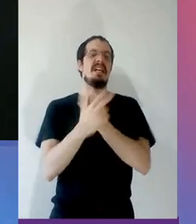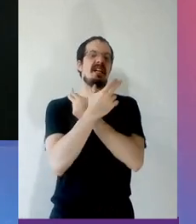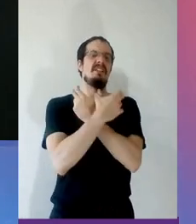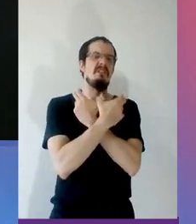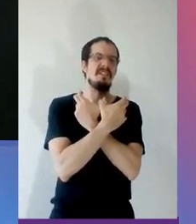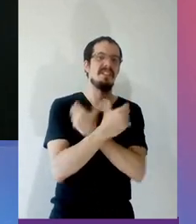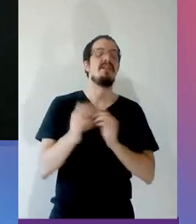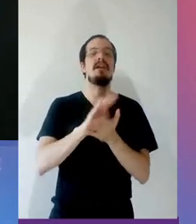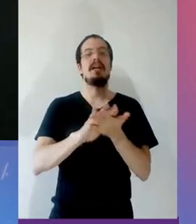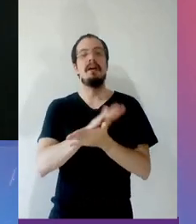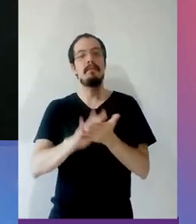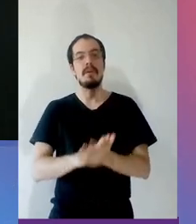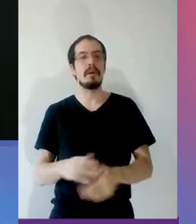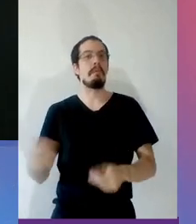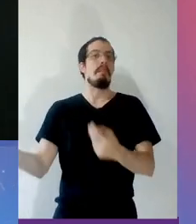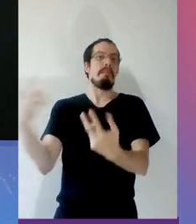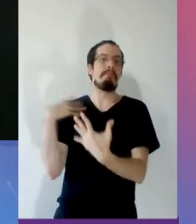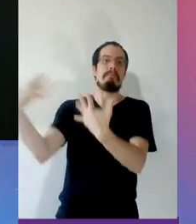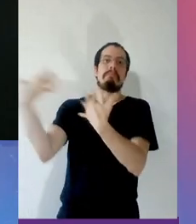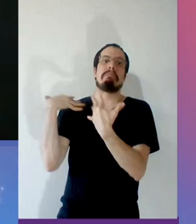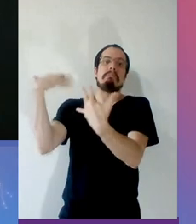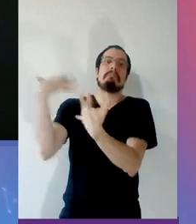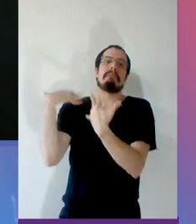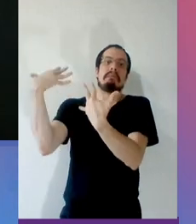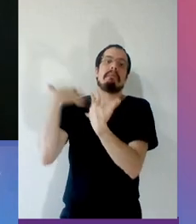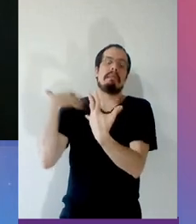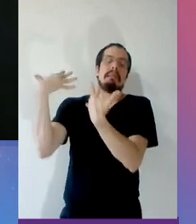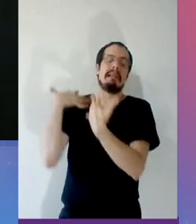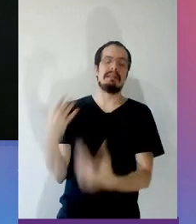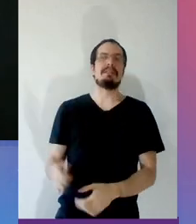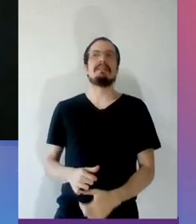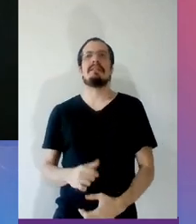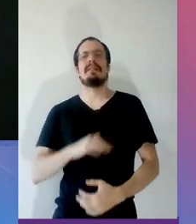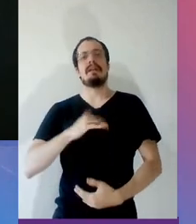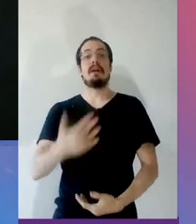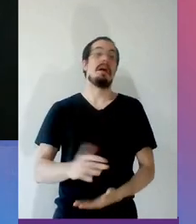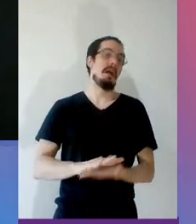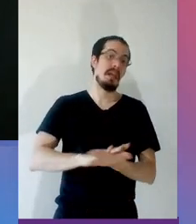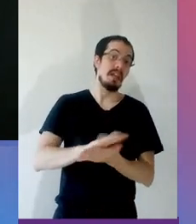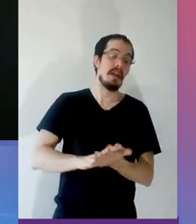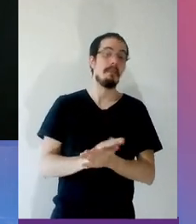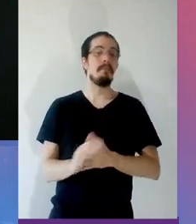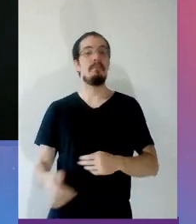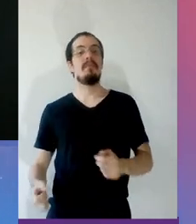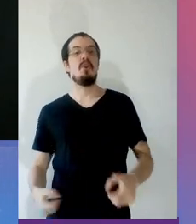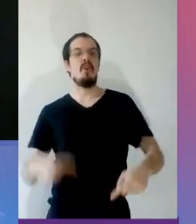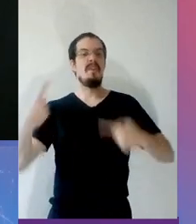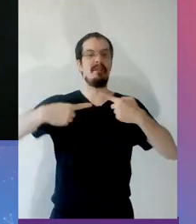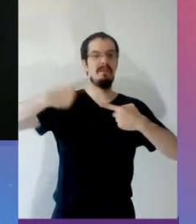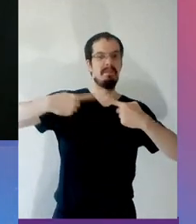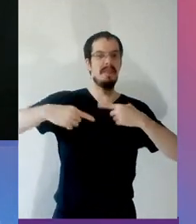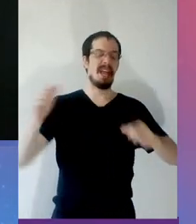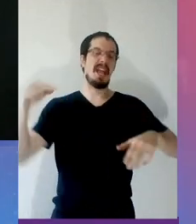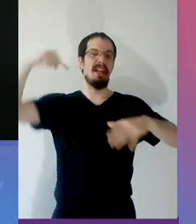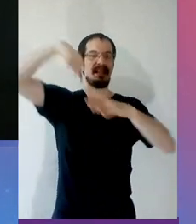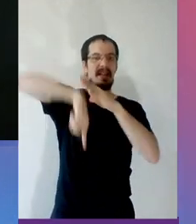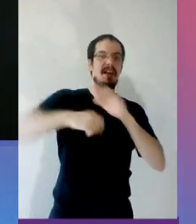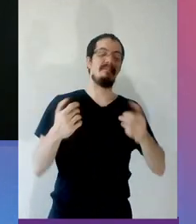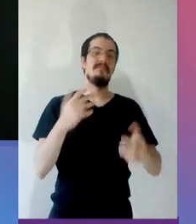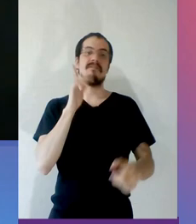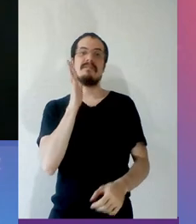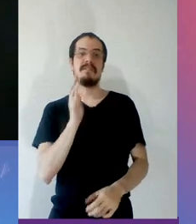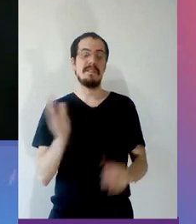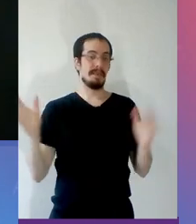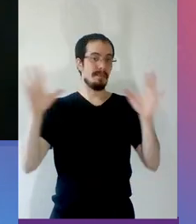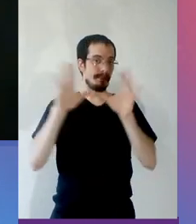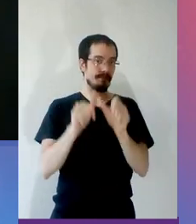que no para, que puede estar determinado por violencia intrafamiliar, por trastorno de salud mental, pero que